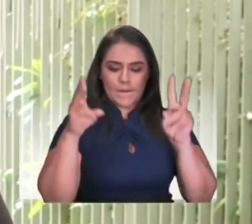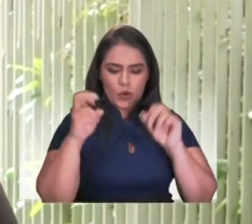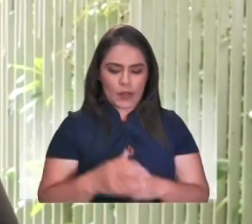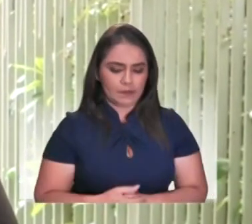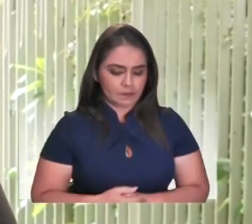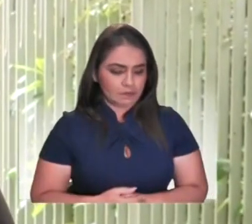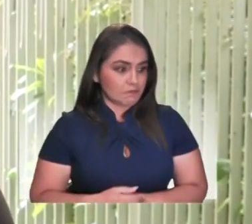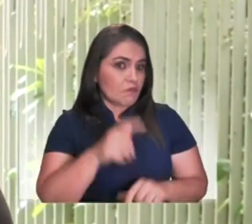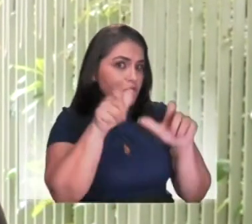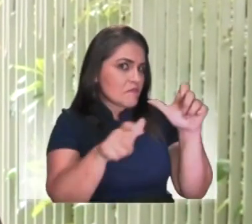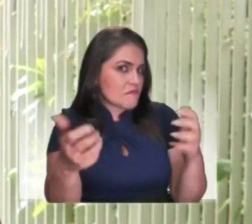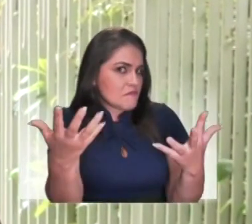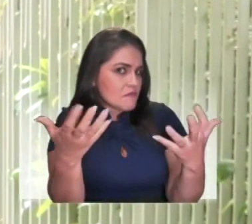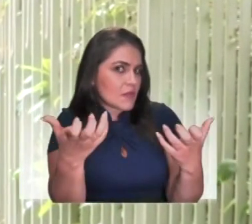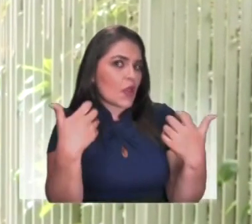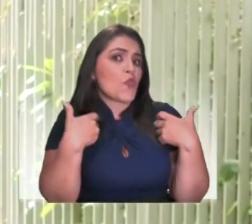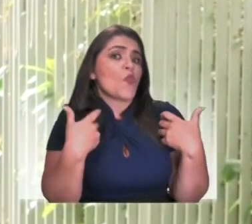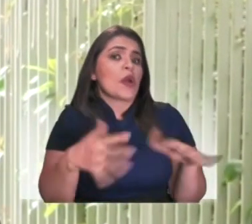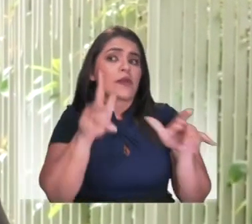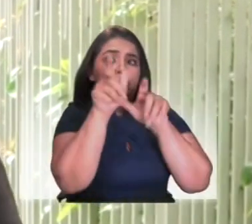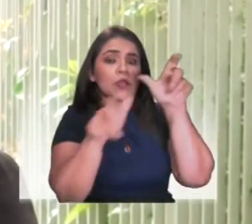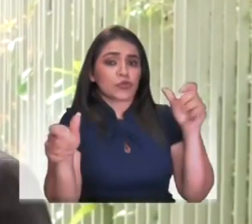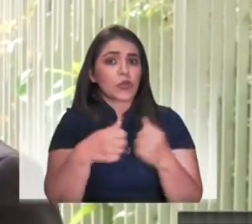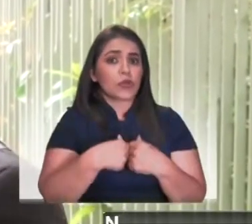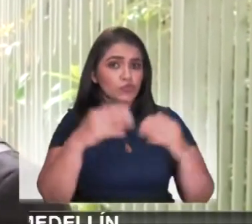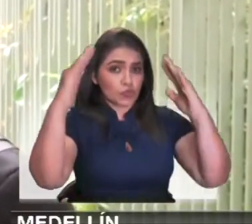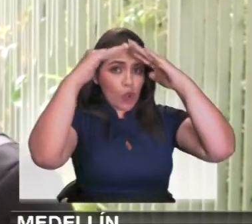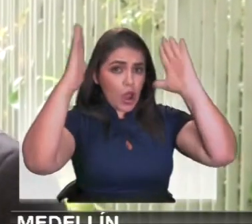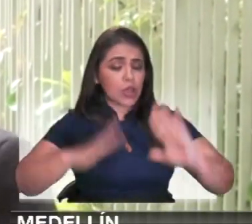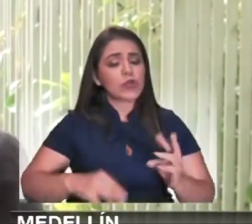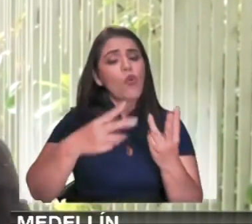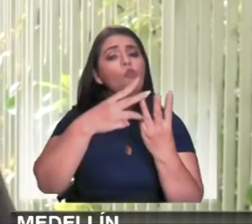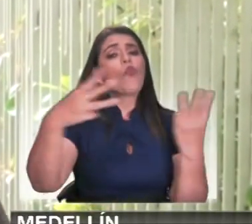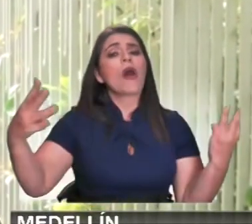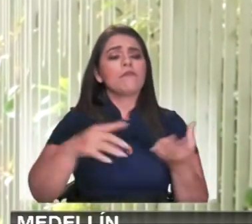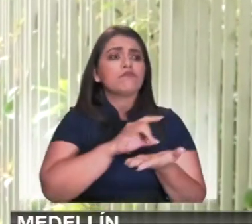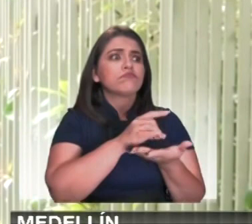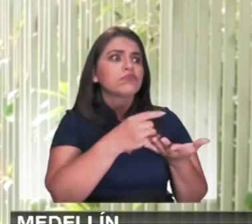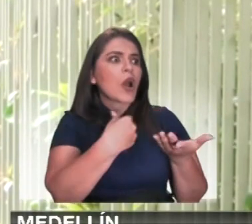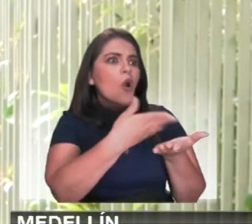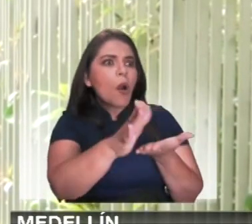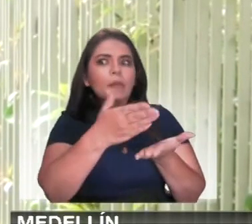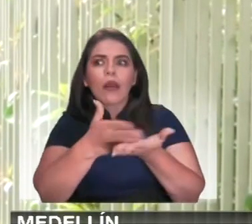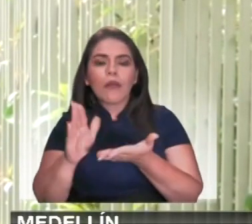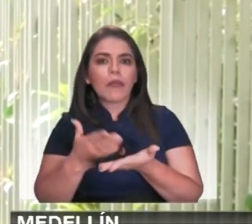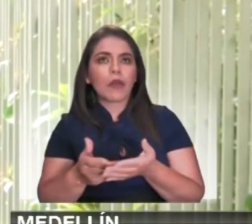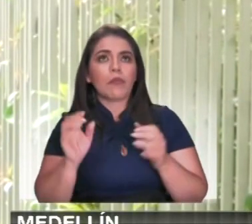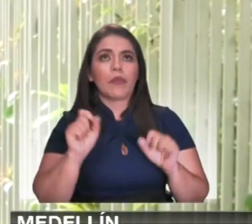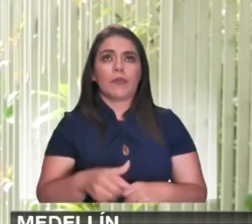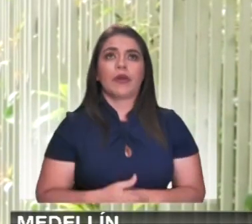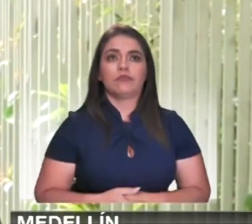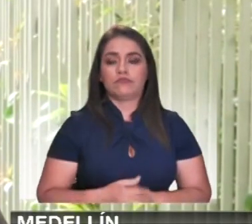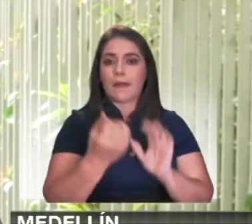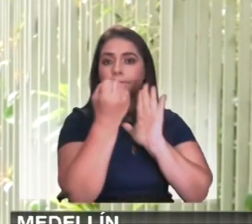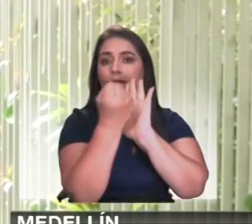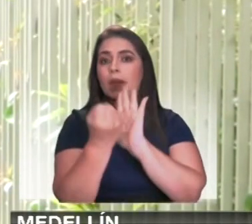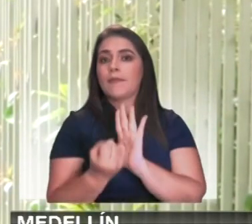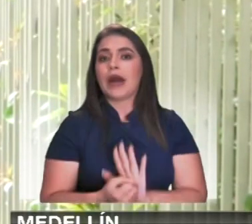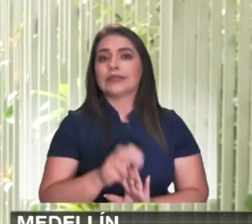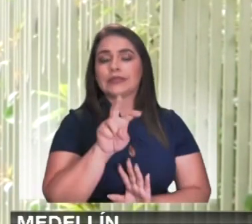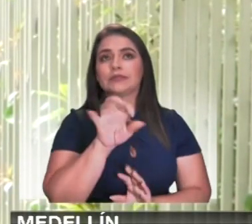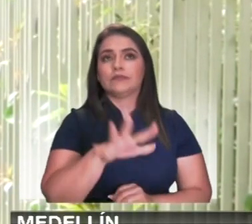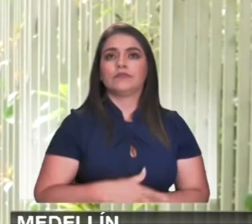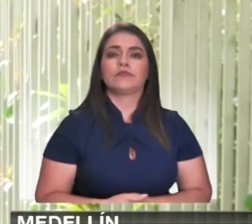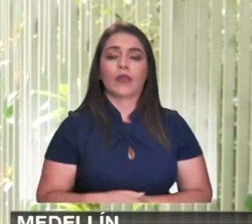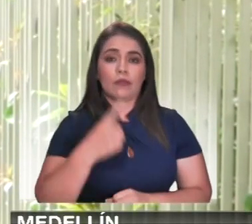para que las personas cualquiera desde su casa pueda comprar en línea los productos y colecciones de 75 marcas solamente